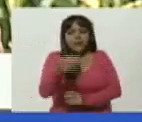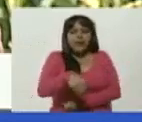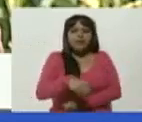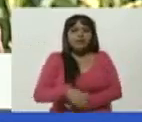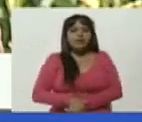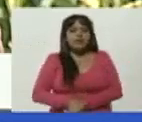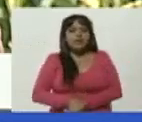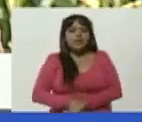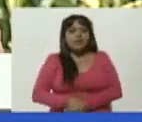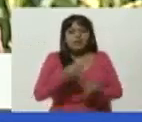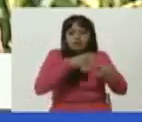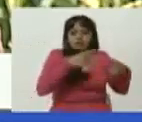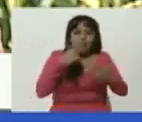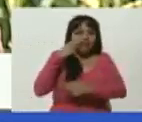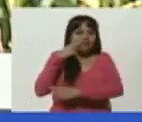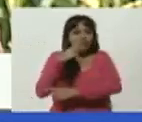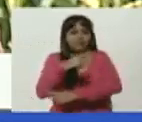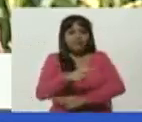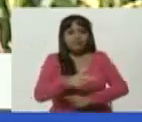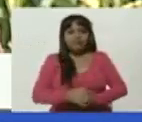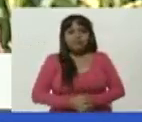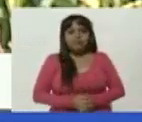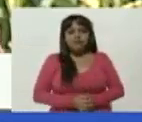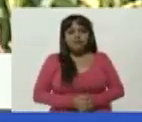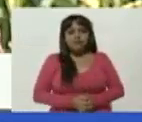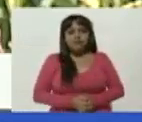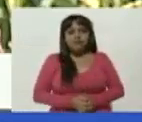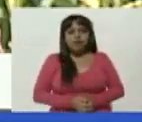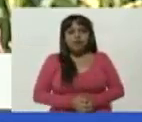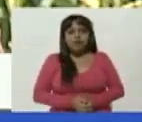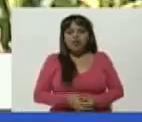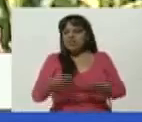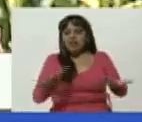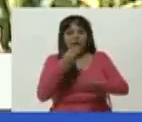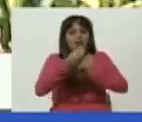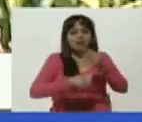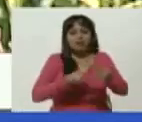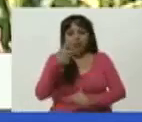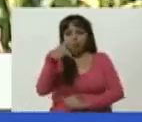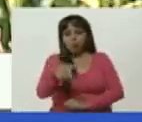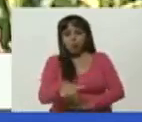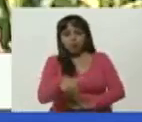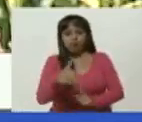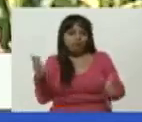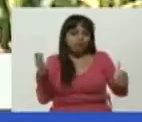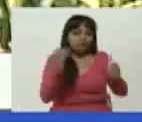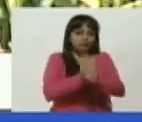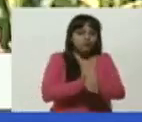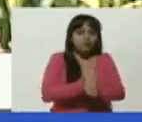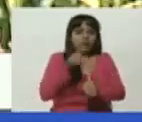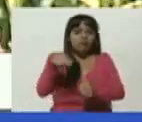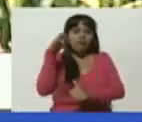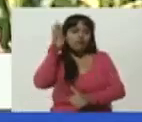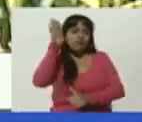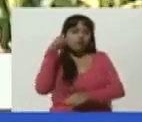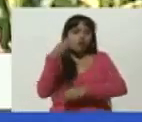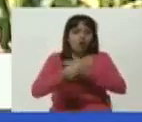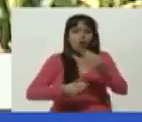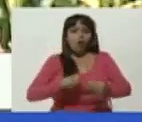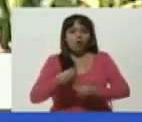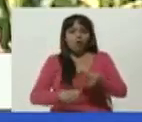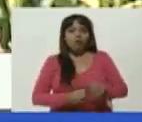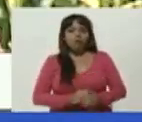las perspectivas, sobre todo, lo que estamos haciendo hoy, los logros y el futuro.